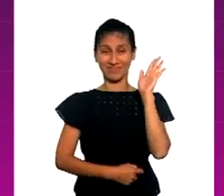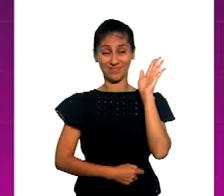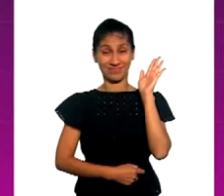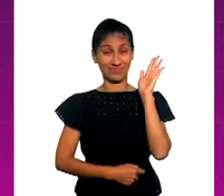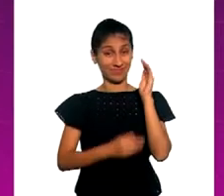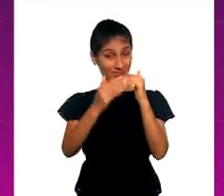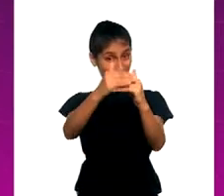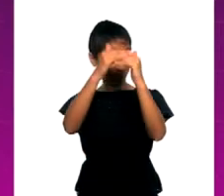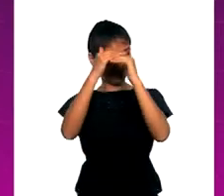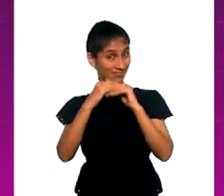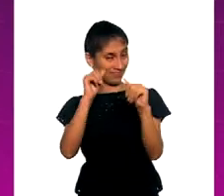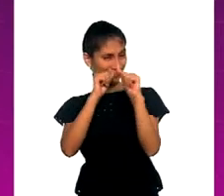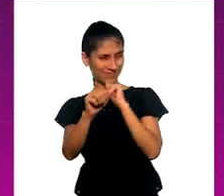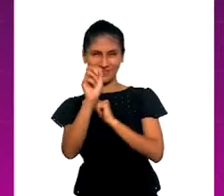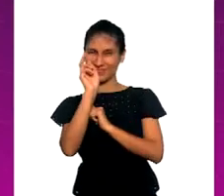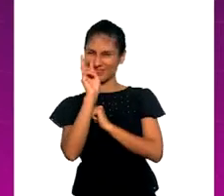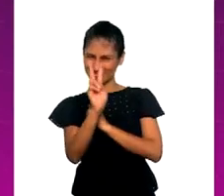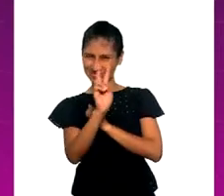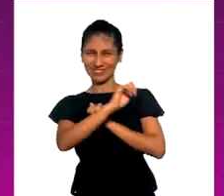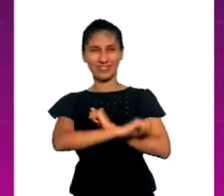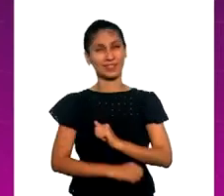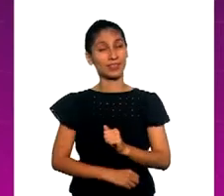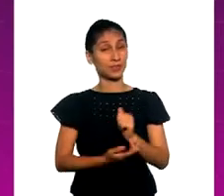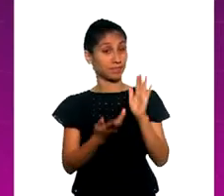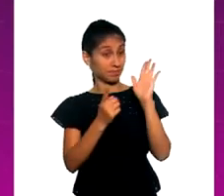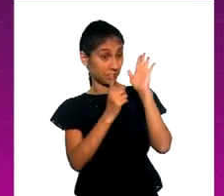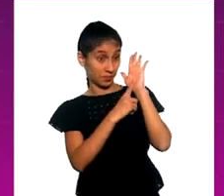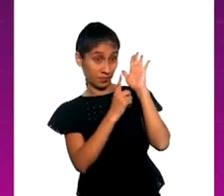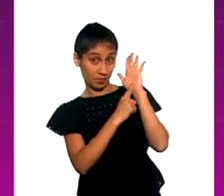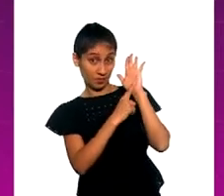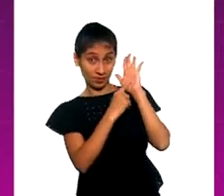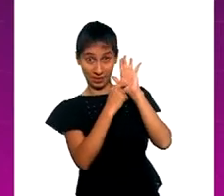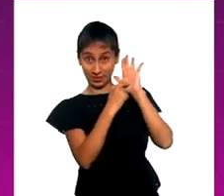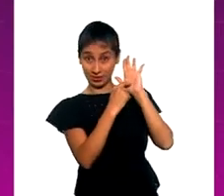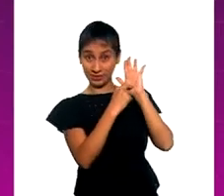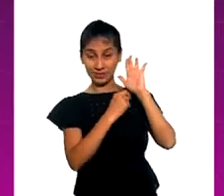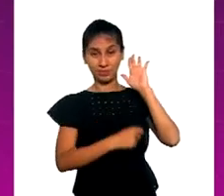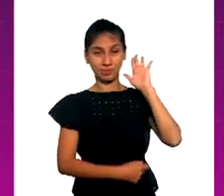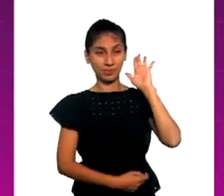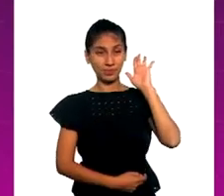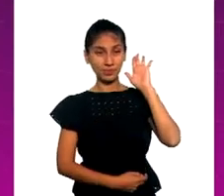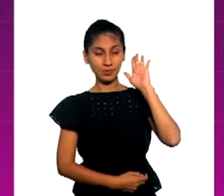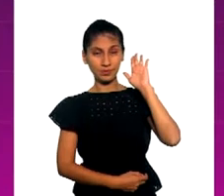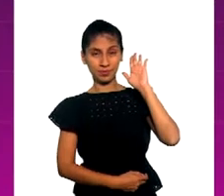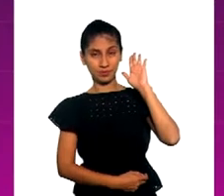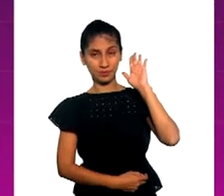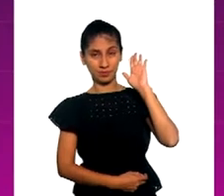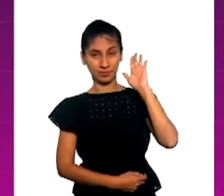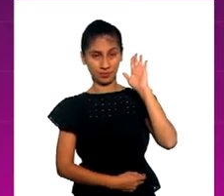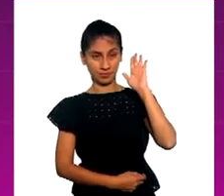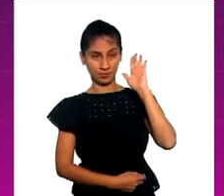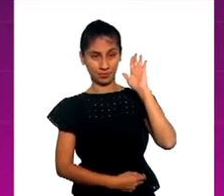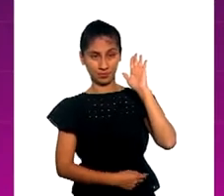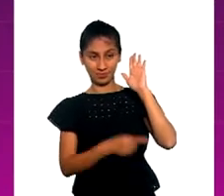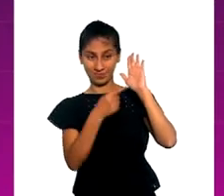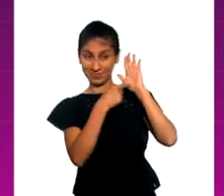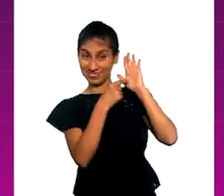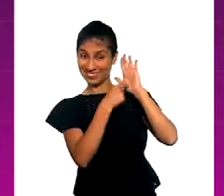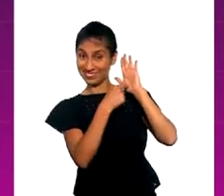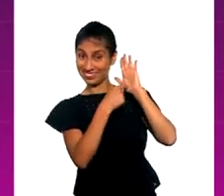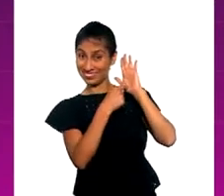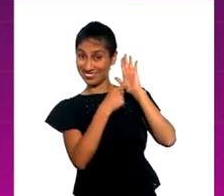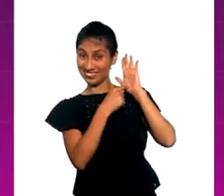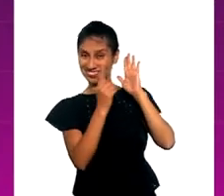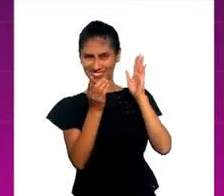instrucción 2 dobla por la mitad de izquierda a derecha y deja bien